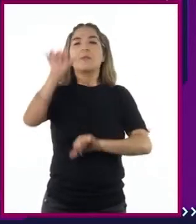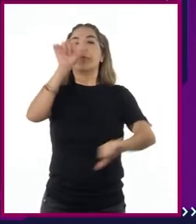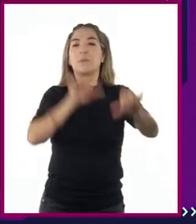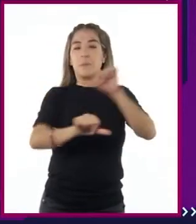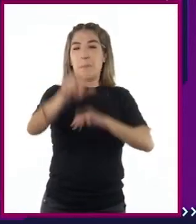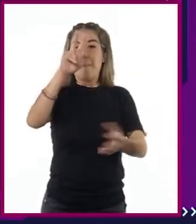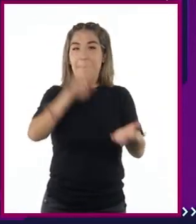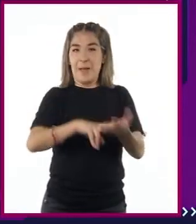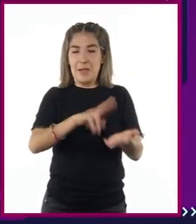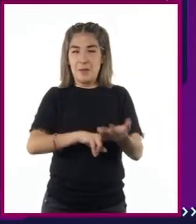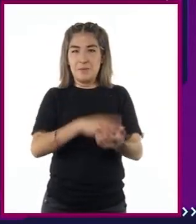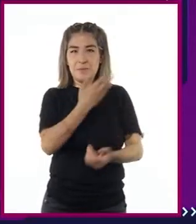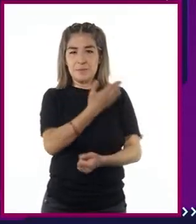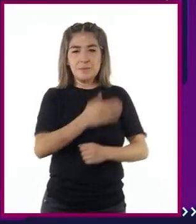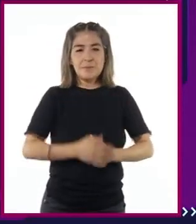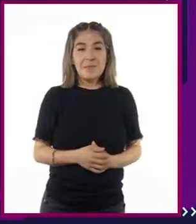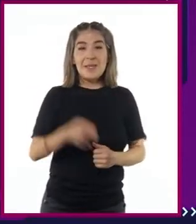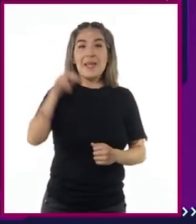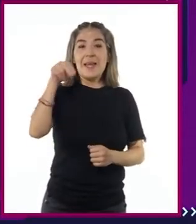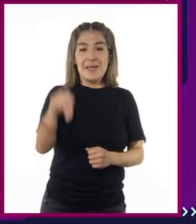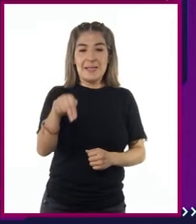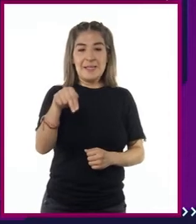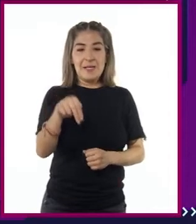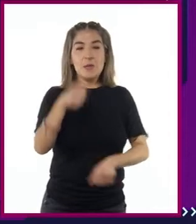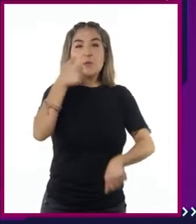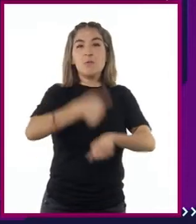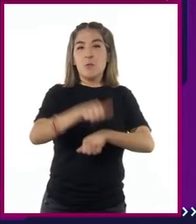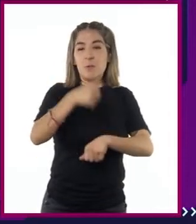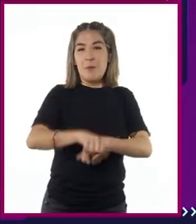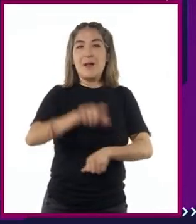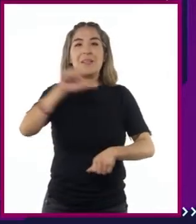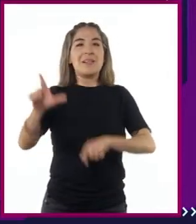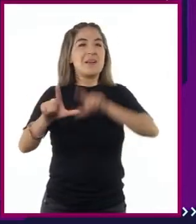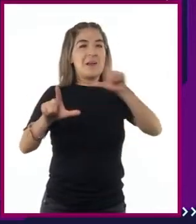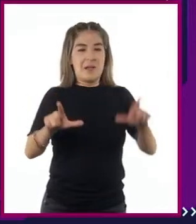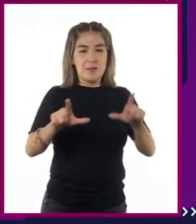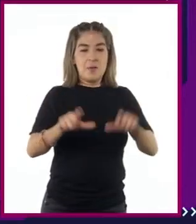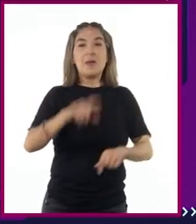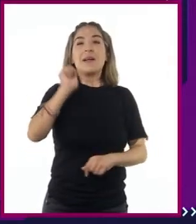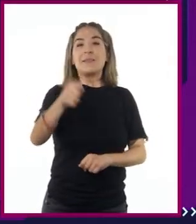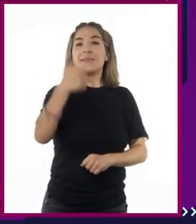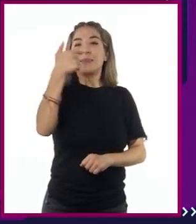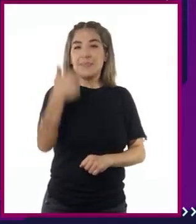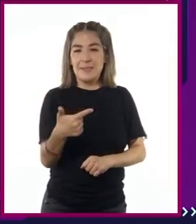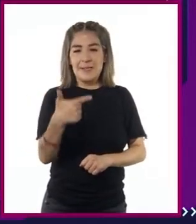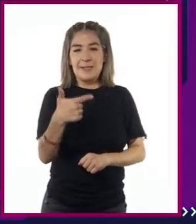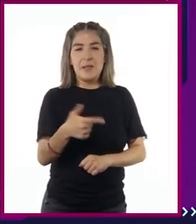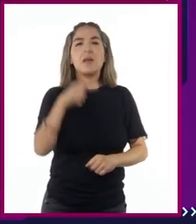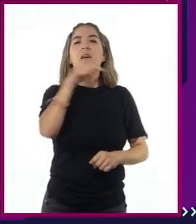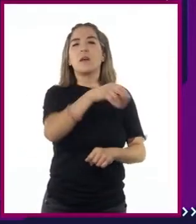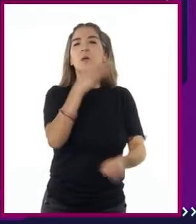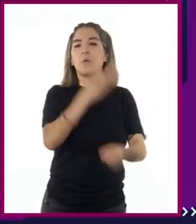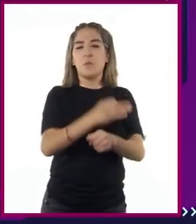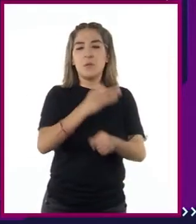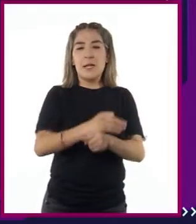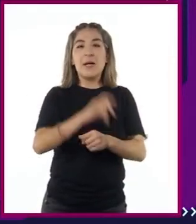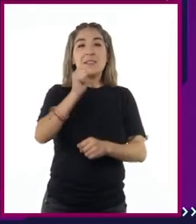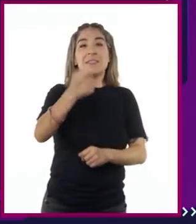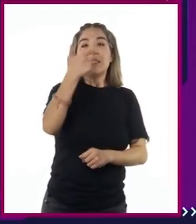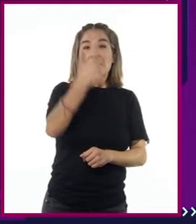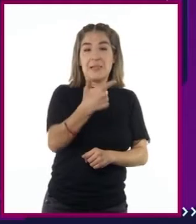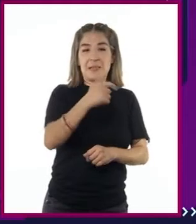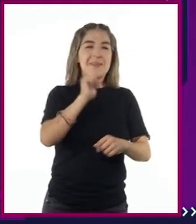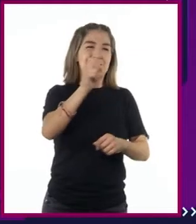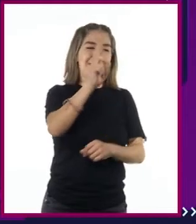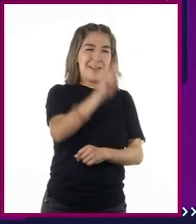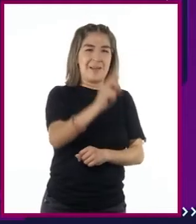Sustituyendo en la fórmula, n, el número de lados, que son 7, se tiene que D mayúscula